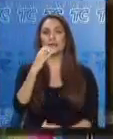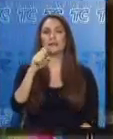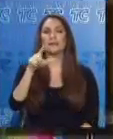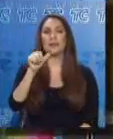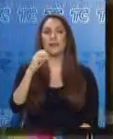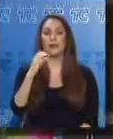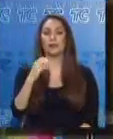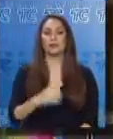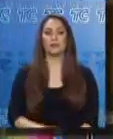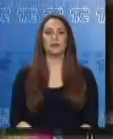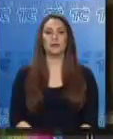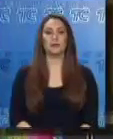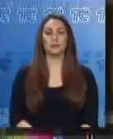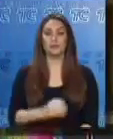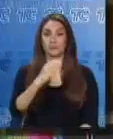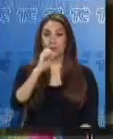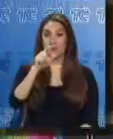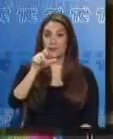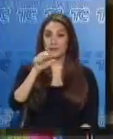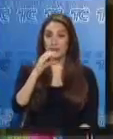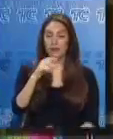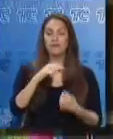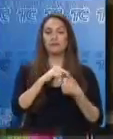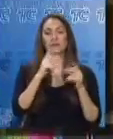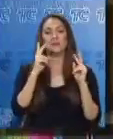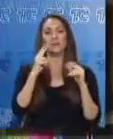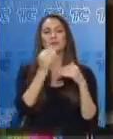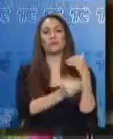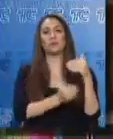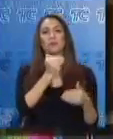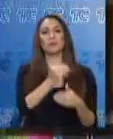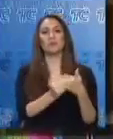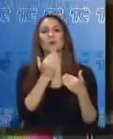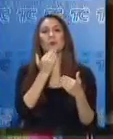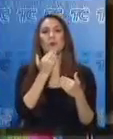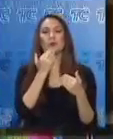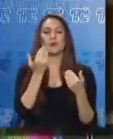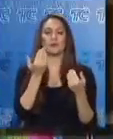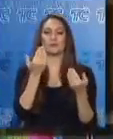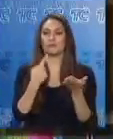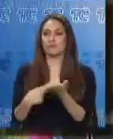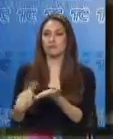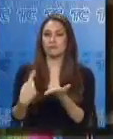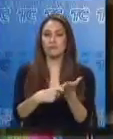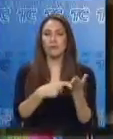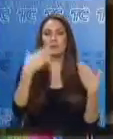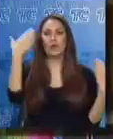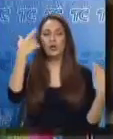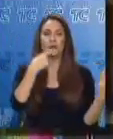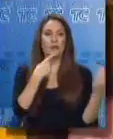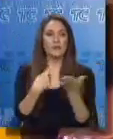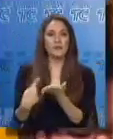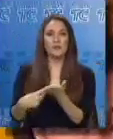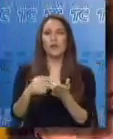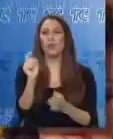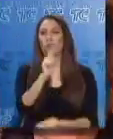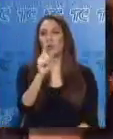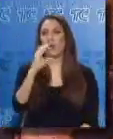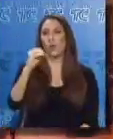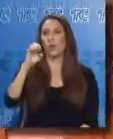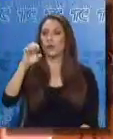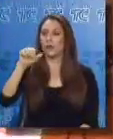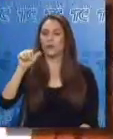De que sea la CELAC nuestro espacio de procesamiento de conflictos, de discusión política, ya no la OEA. En el